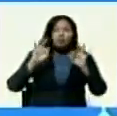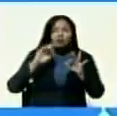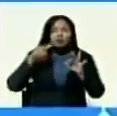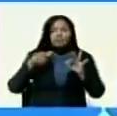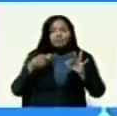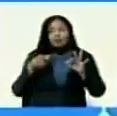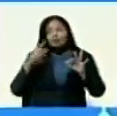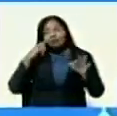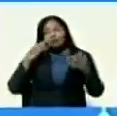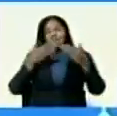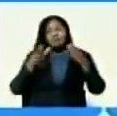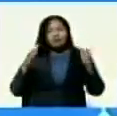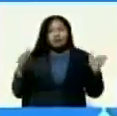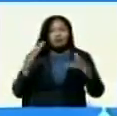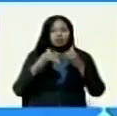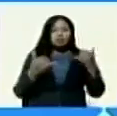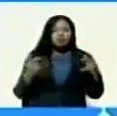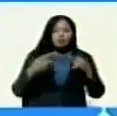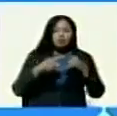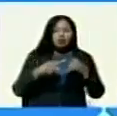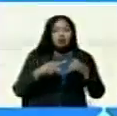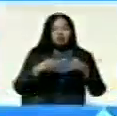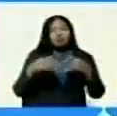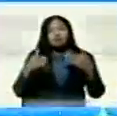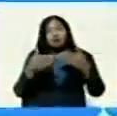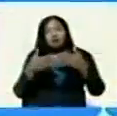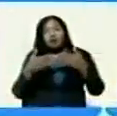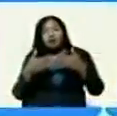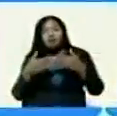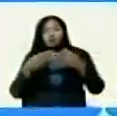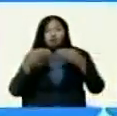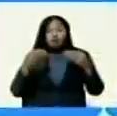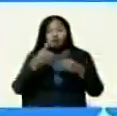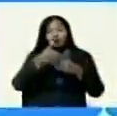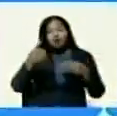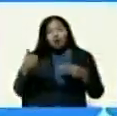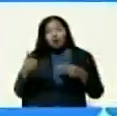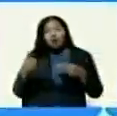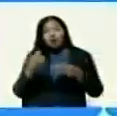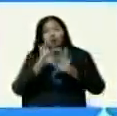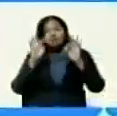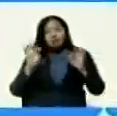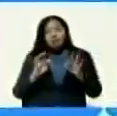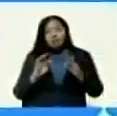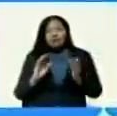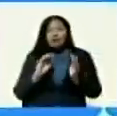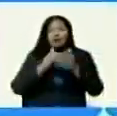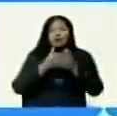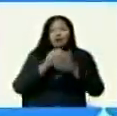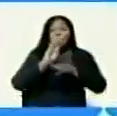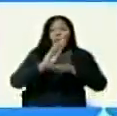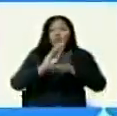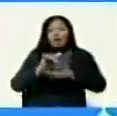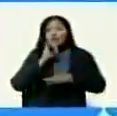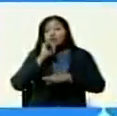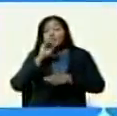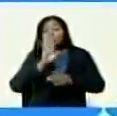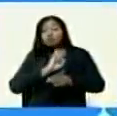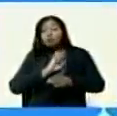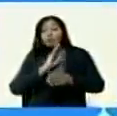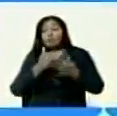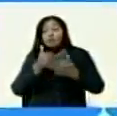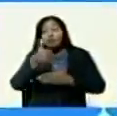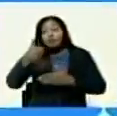fuimos abriendo y cerrando operaciones día por día para preservar justamente la data y la información de